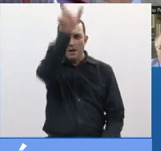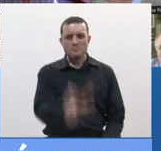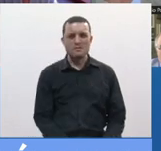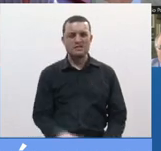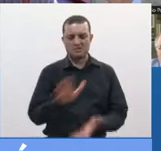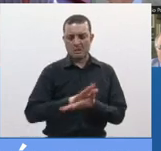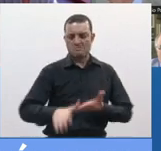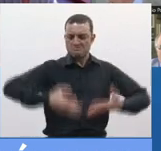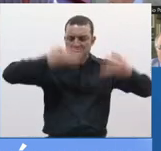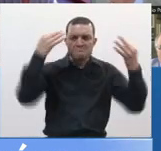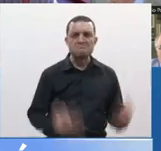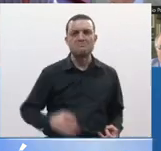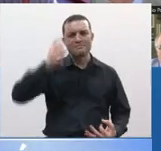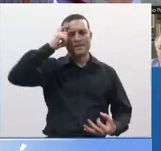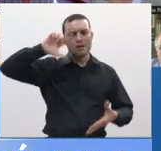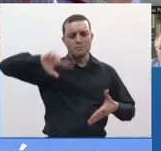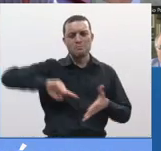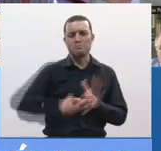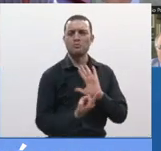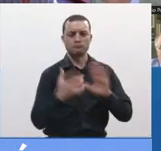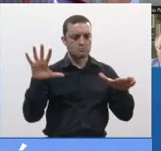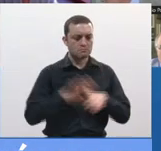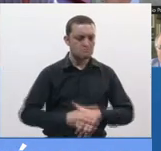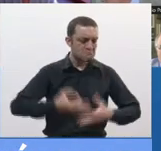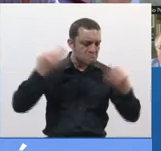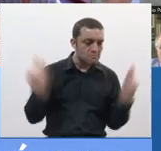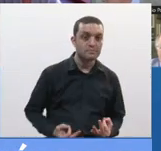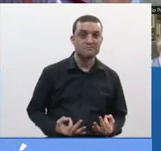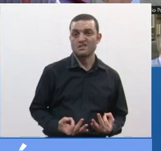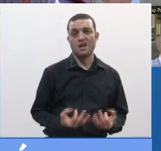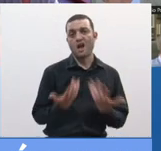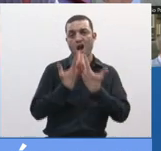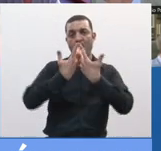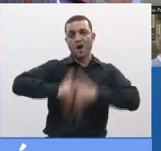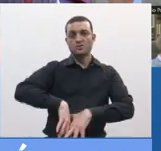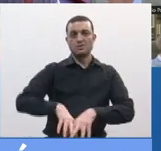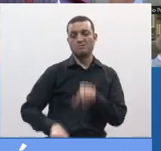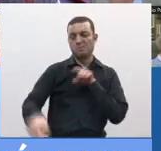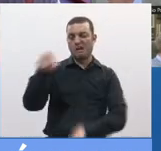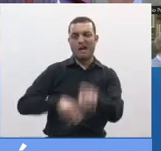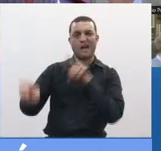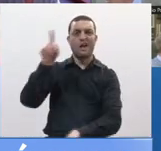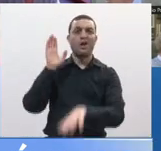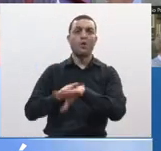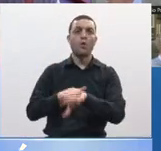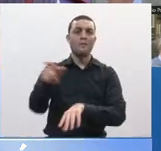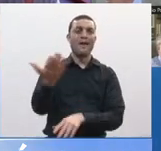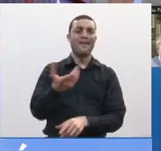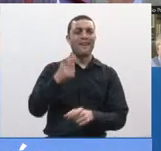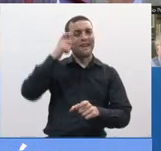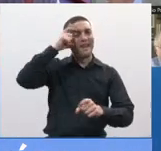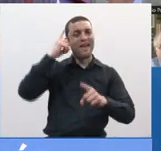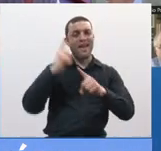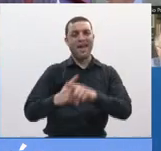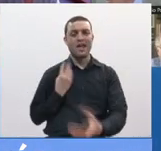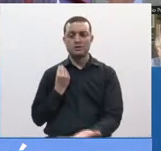una trayectoria importante, lo que hacen es ya desestimarlo por el solo hecho de haber sido